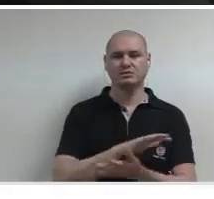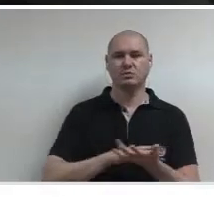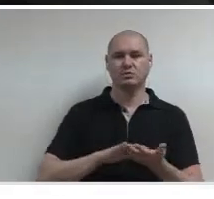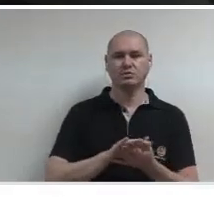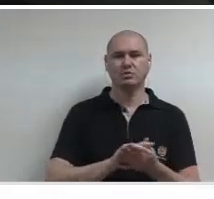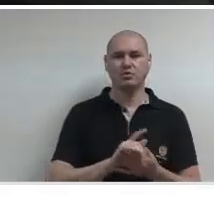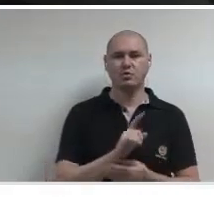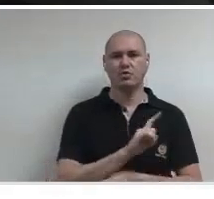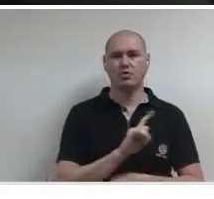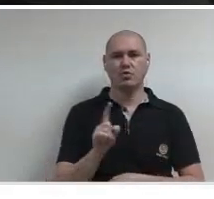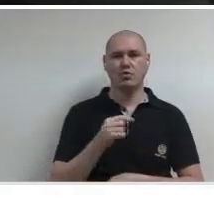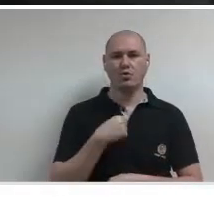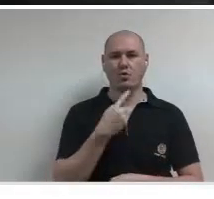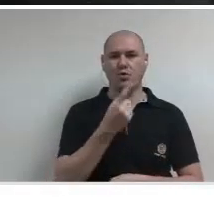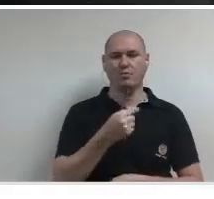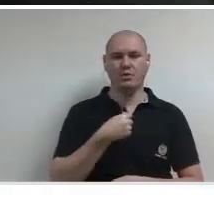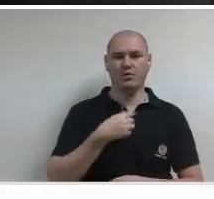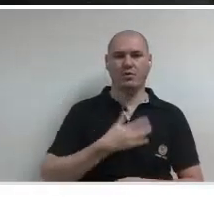¿no?